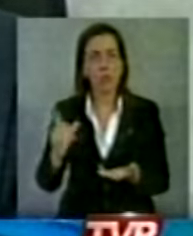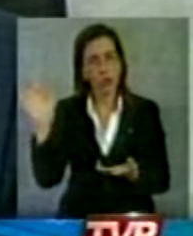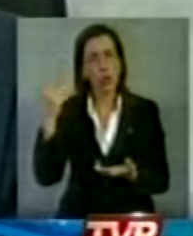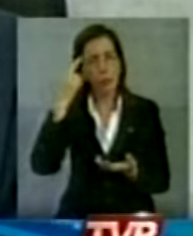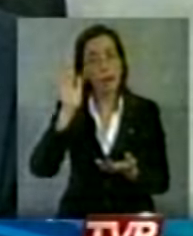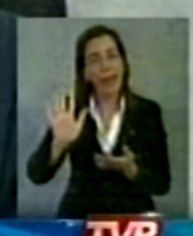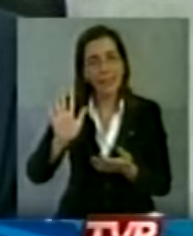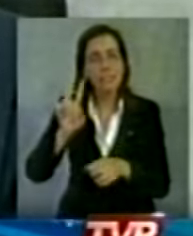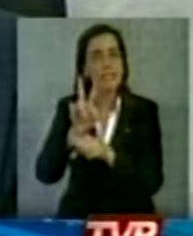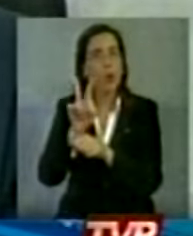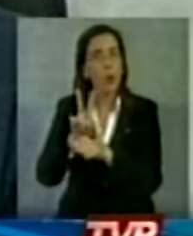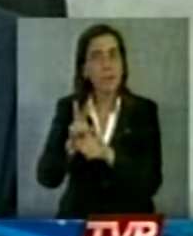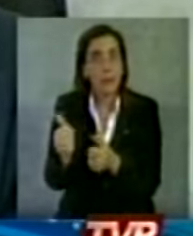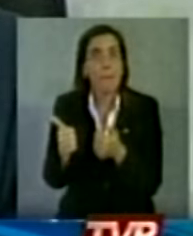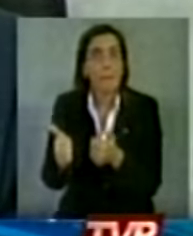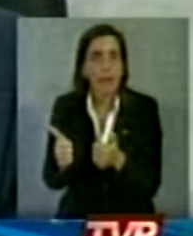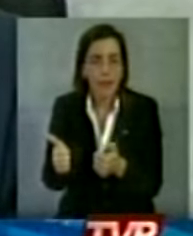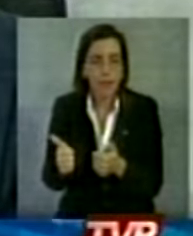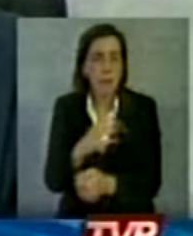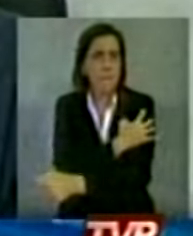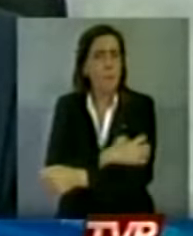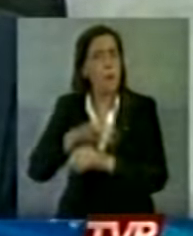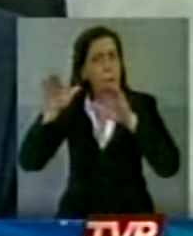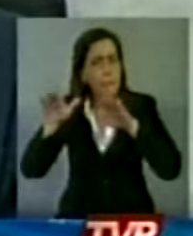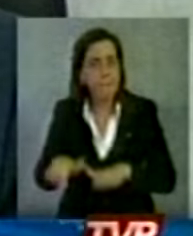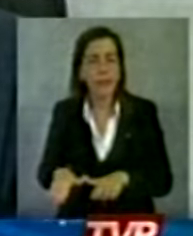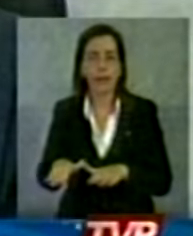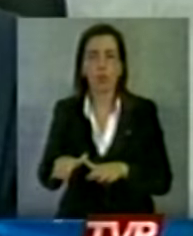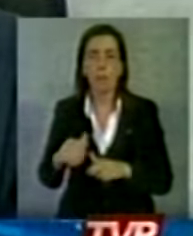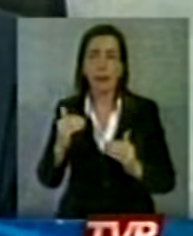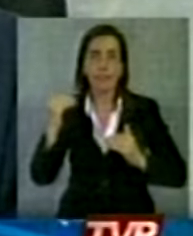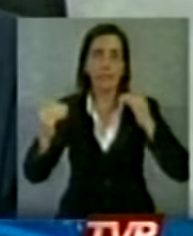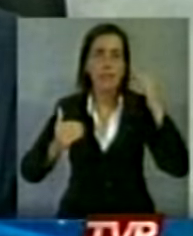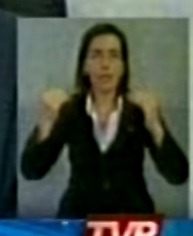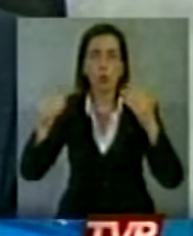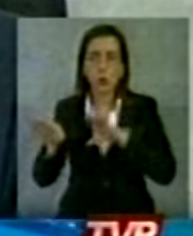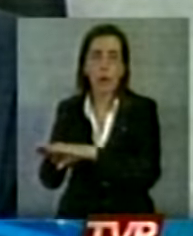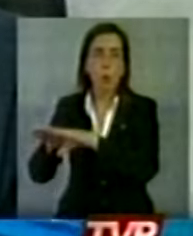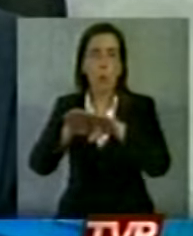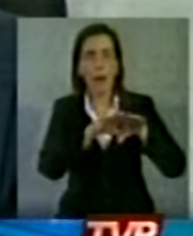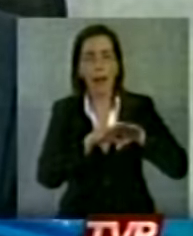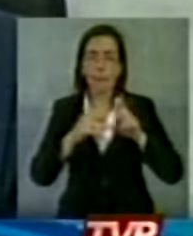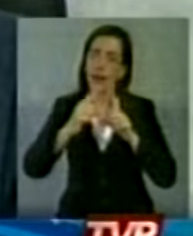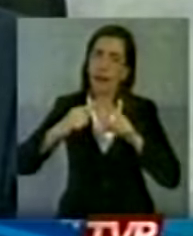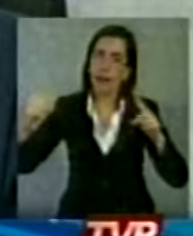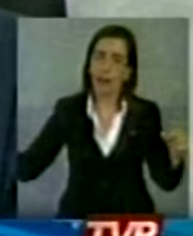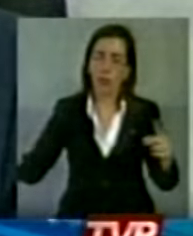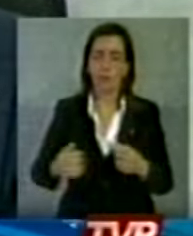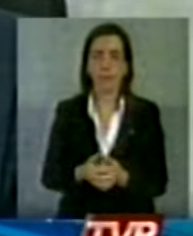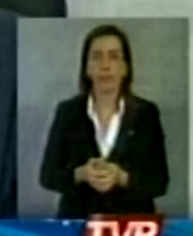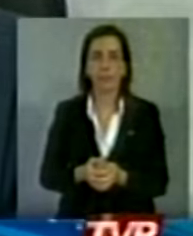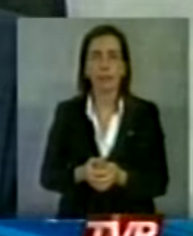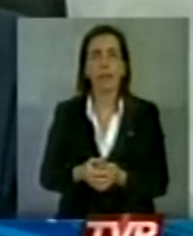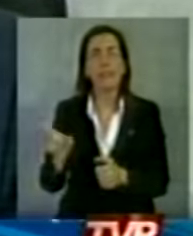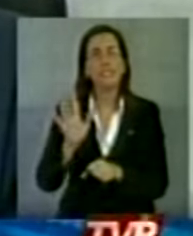niveles de inseguridad y pobreza necesarios para lograr un desarrollo más armónico y de largo plazo. Esto le